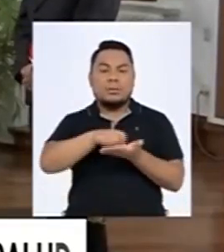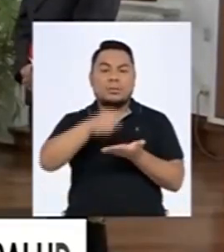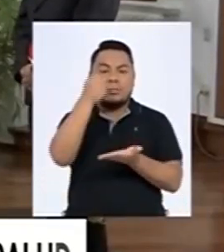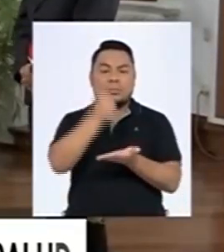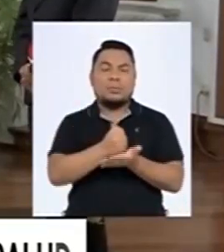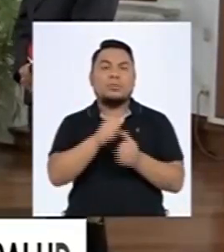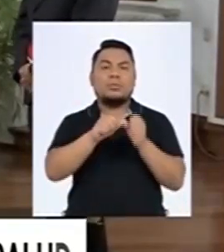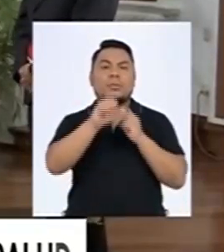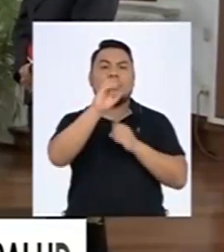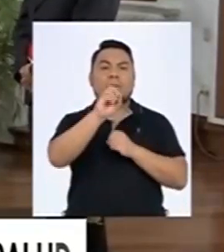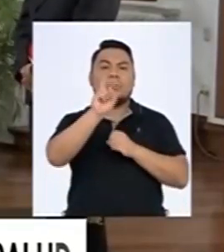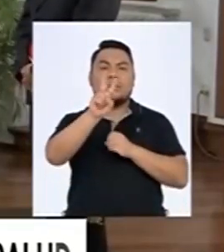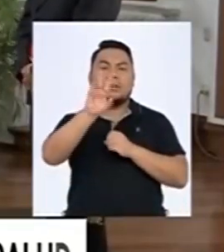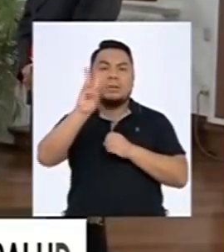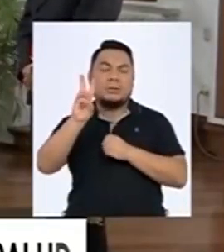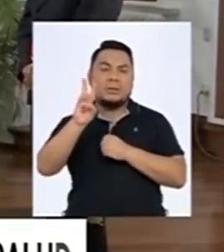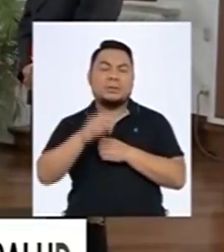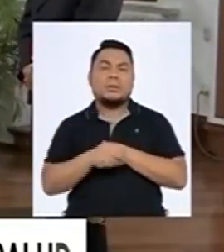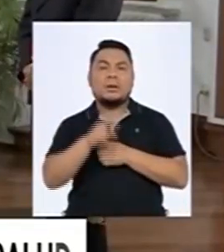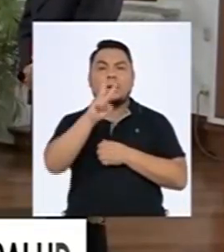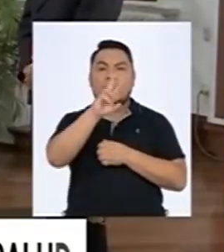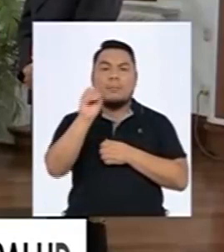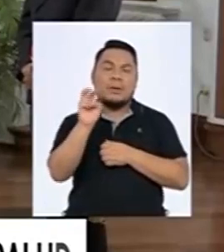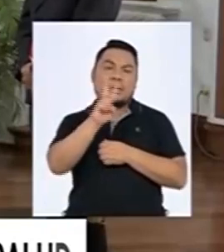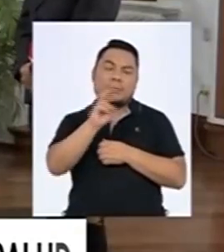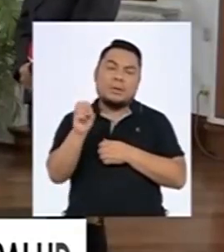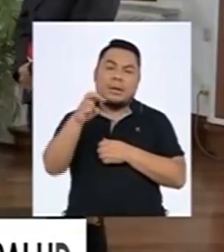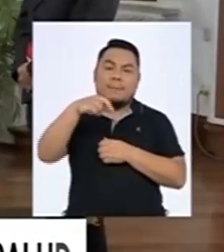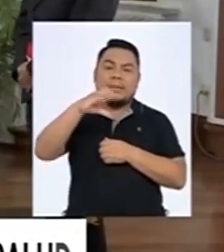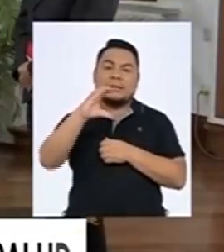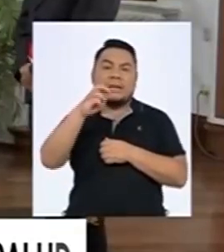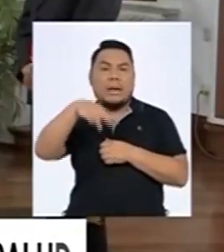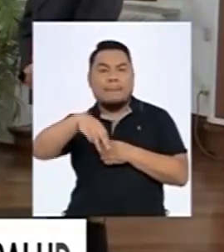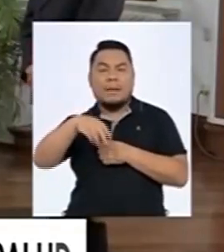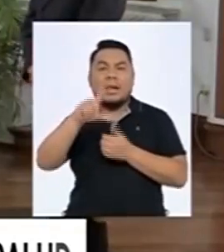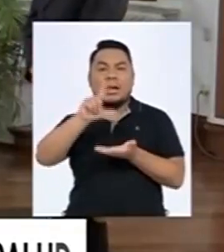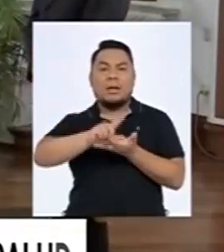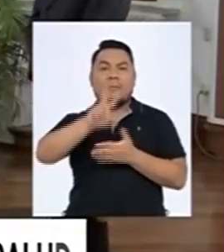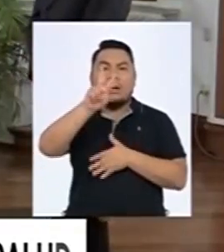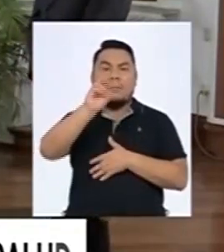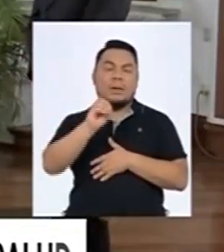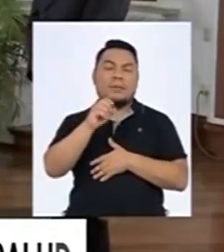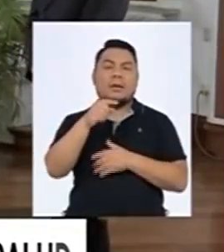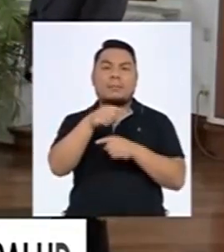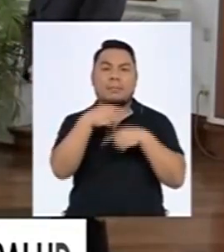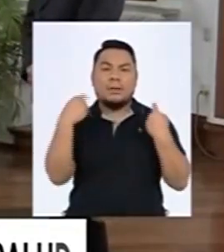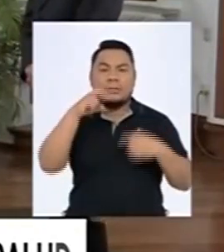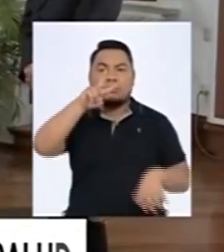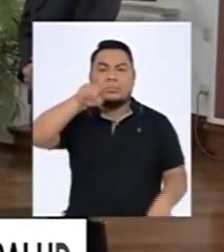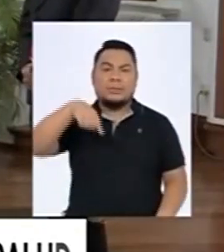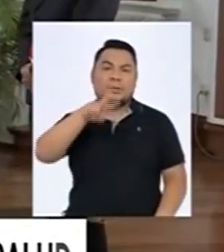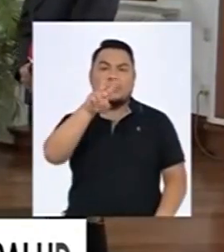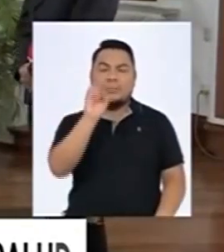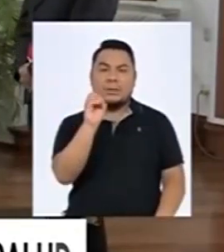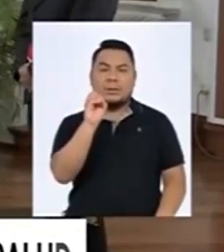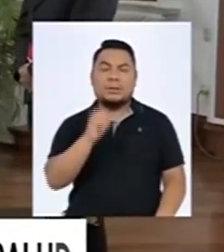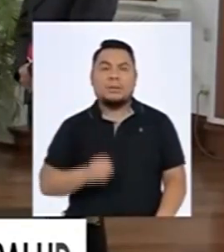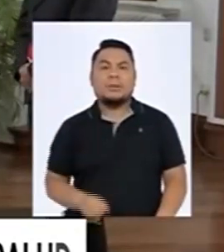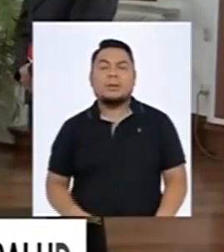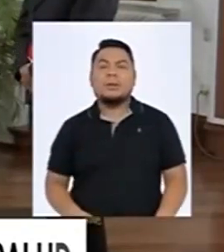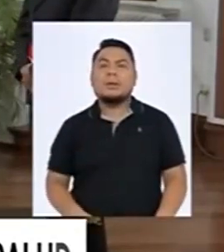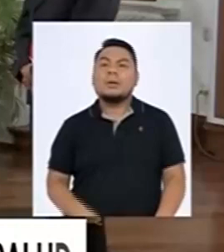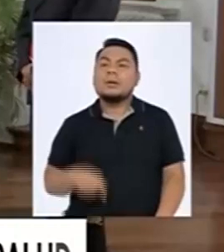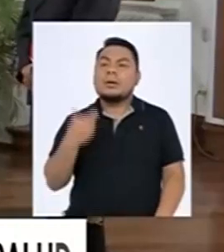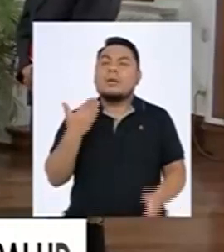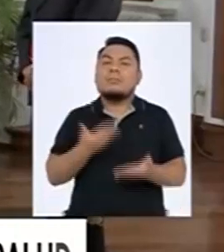realizado con efectividad? Mira, son cuatro ejes que se están trabajando en todo el mundo en torno a esta